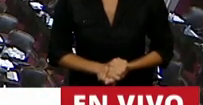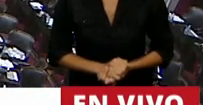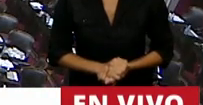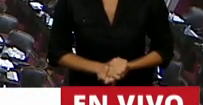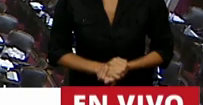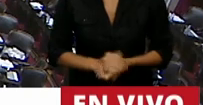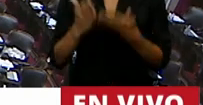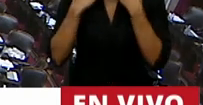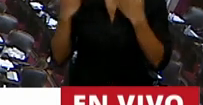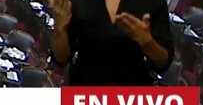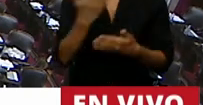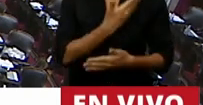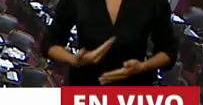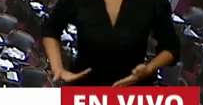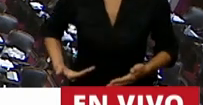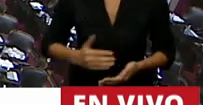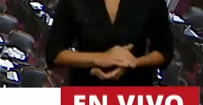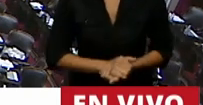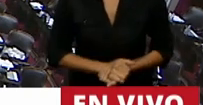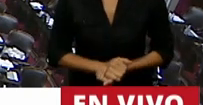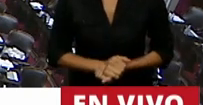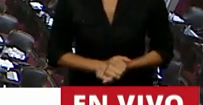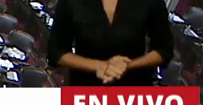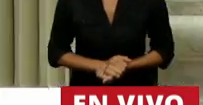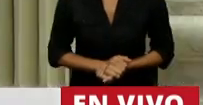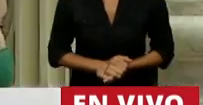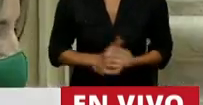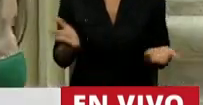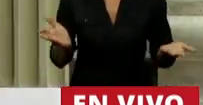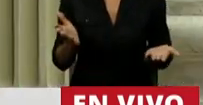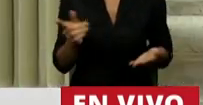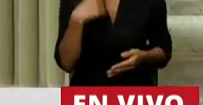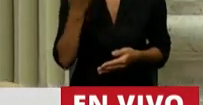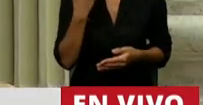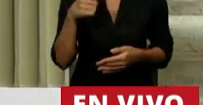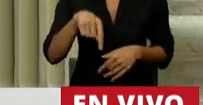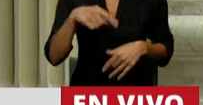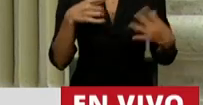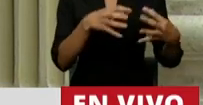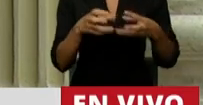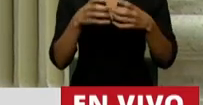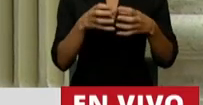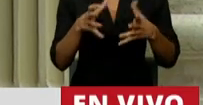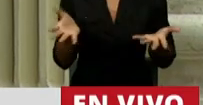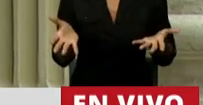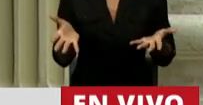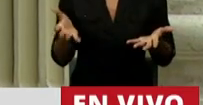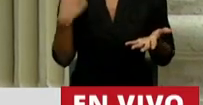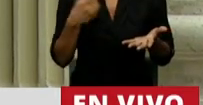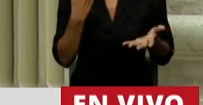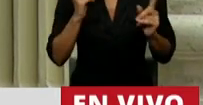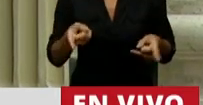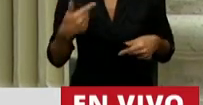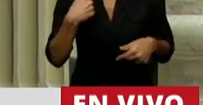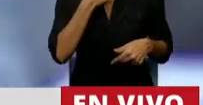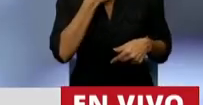Ahí estamos. Muchas gracias, señor presidente. Y si bien llegamos adelantado a este debate, no quiero dejar de